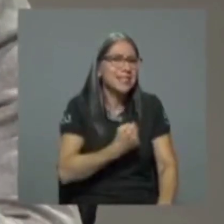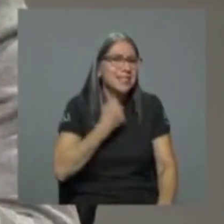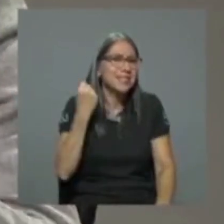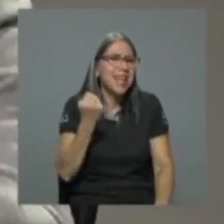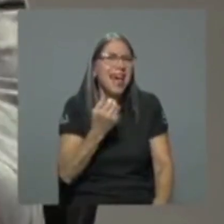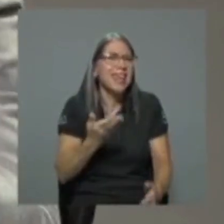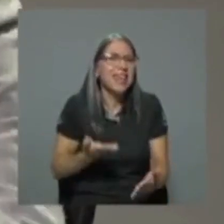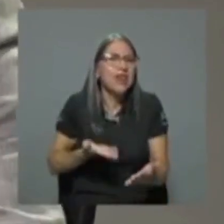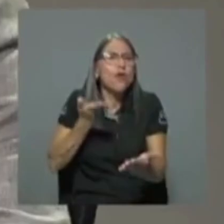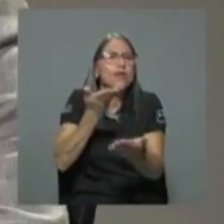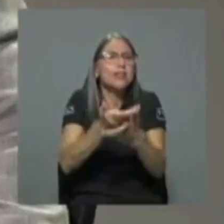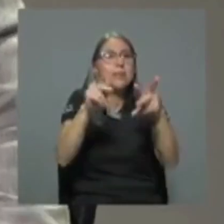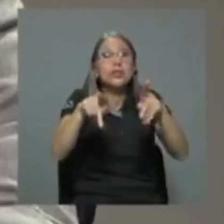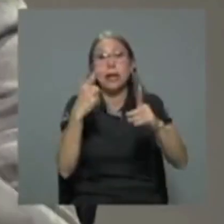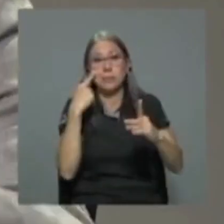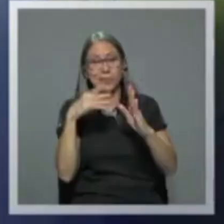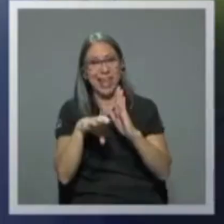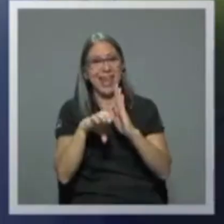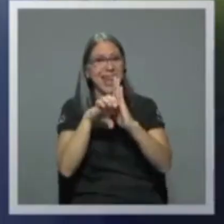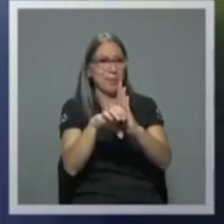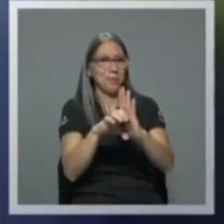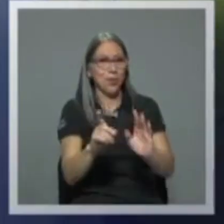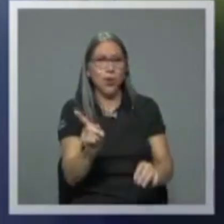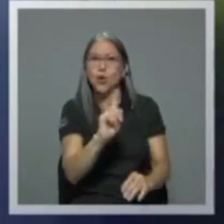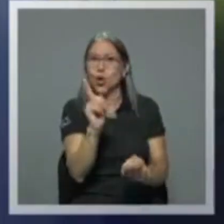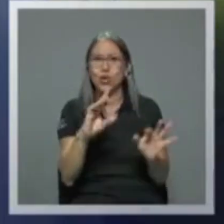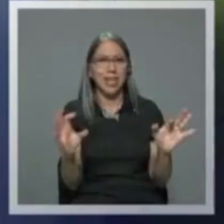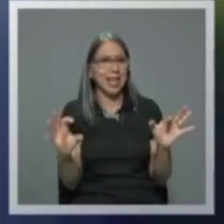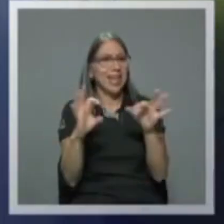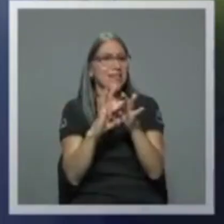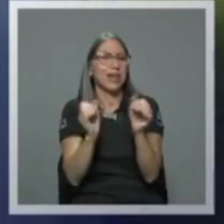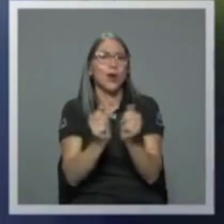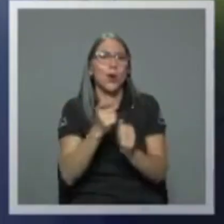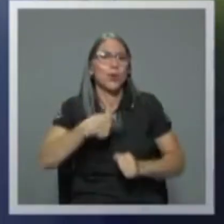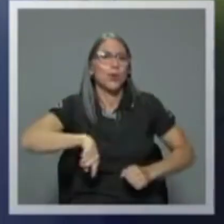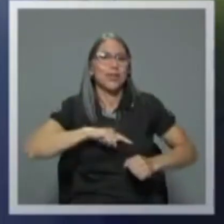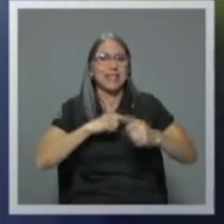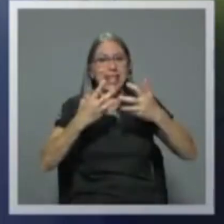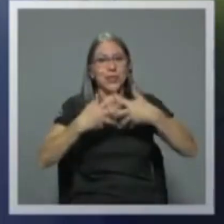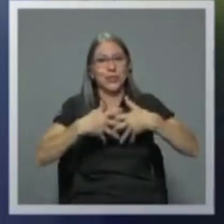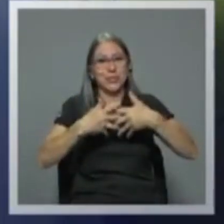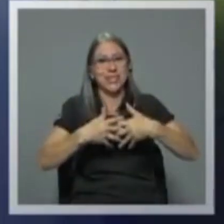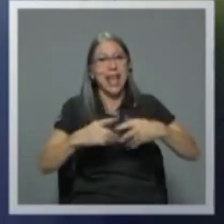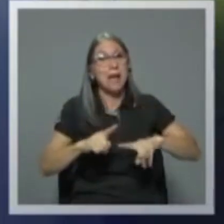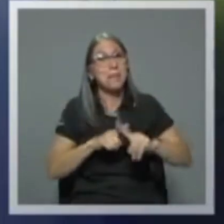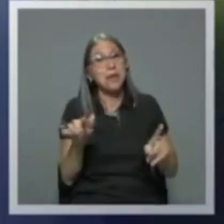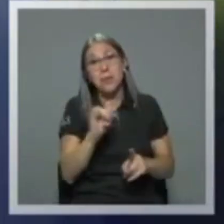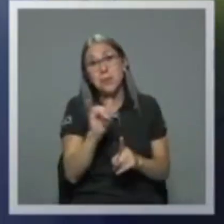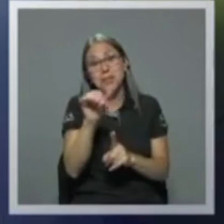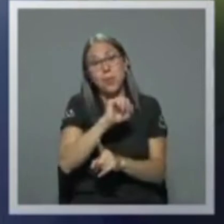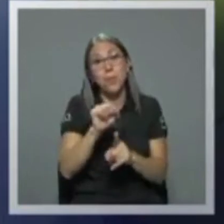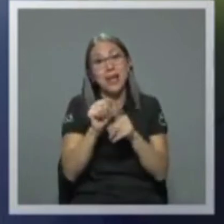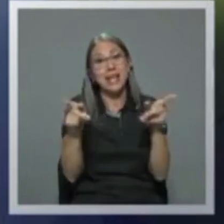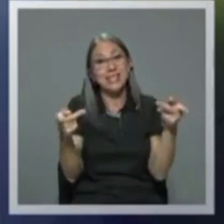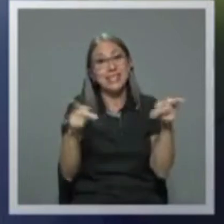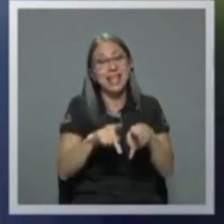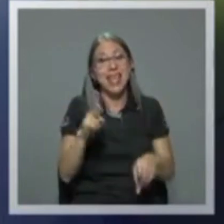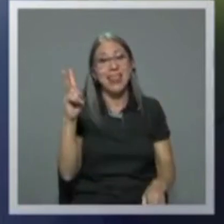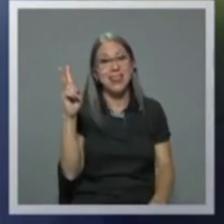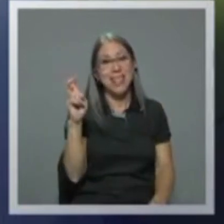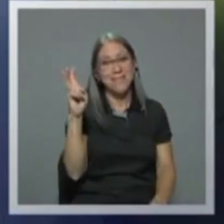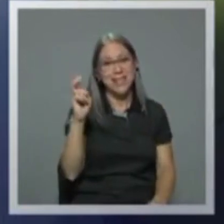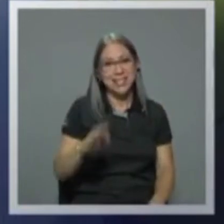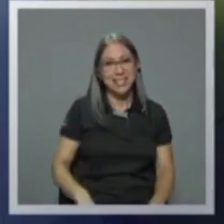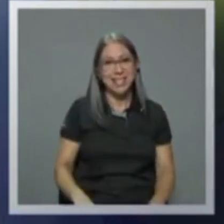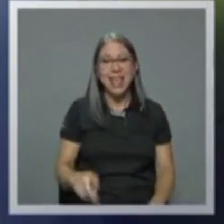persona. El ejemplo más claro, y no tiene que ver con nuestra industria, pero es el mismo fenómeno en Netflix. Netflix es